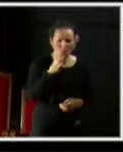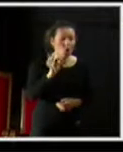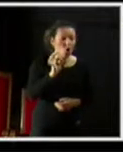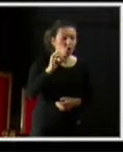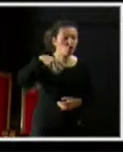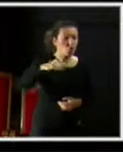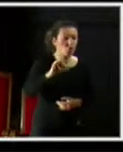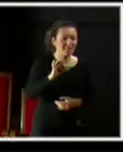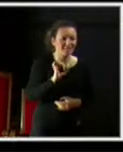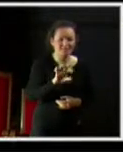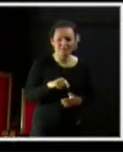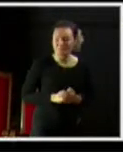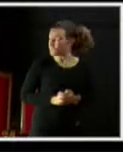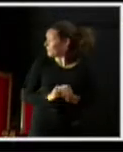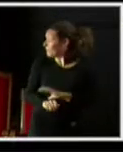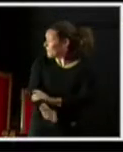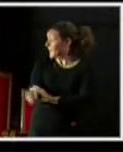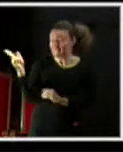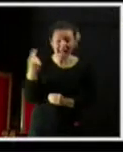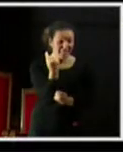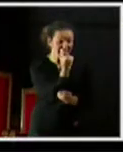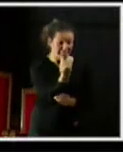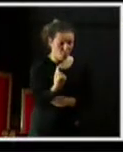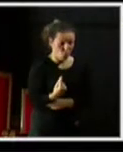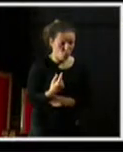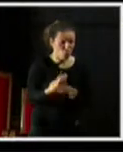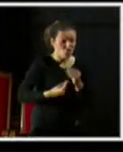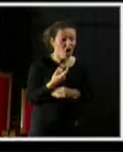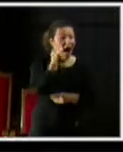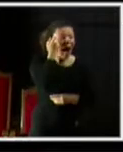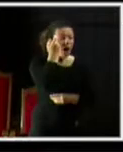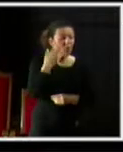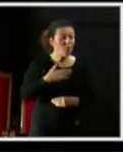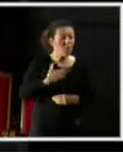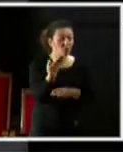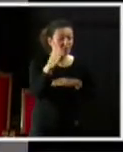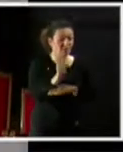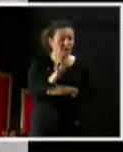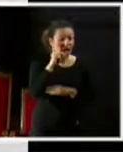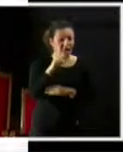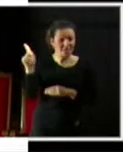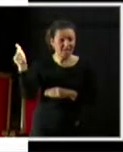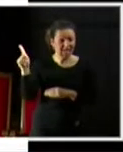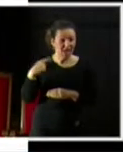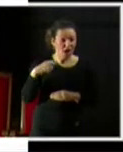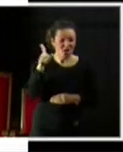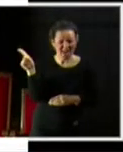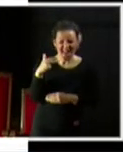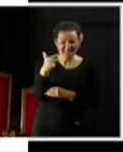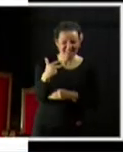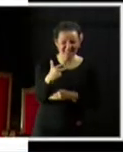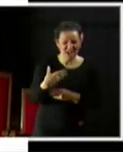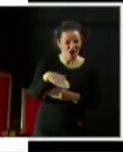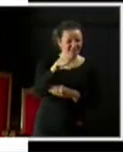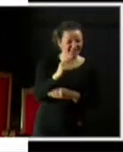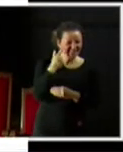dibujo que le pongo yo a mis alumnos cuando les explica a los amos y les digo ahora ya lo entendéis pillai el chiquito hombre claro que lo pillamos